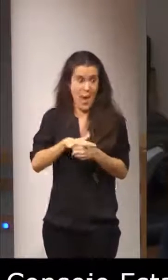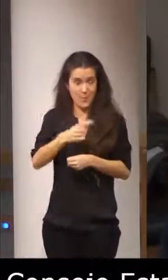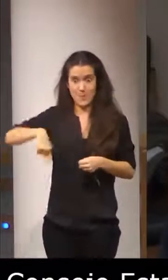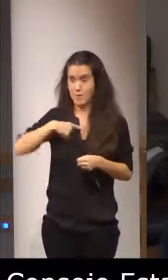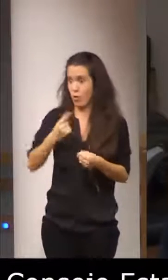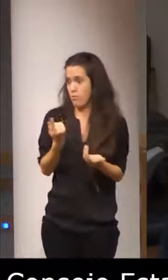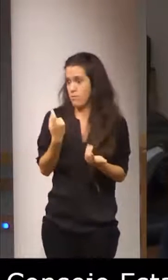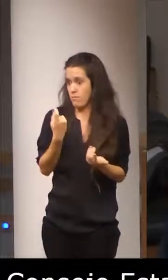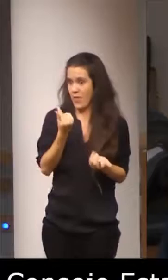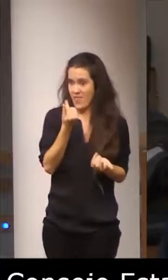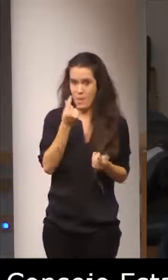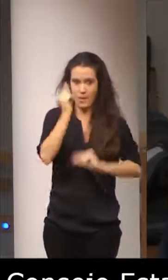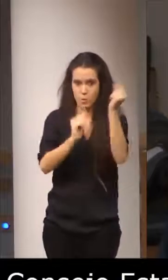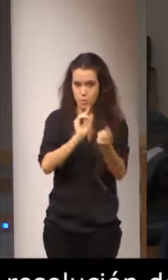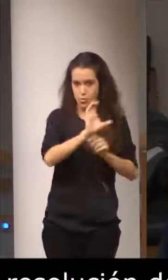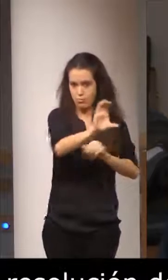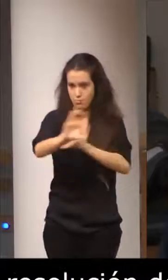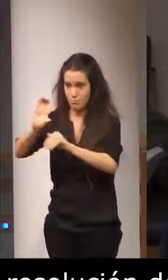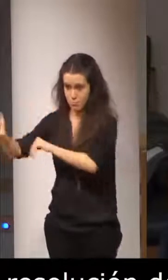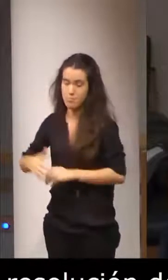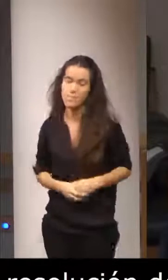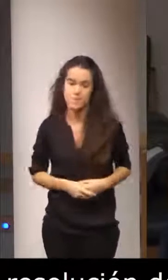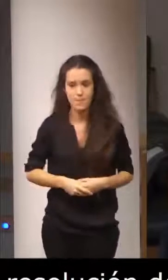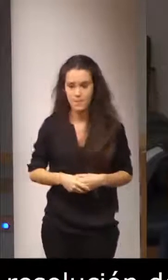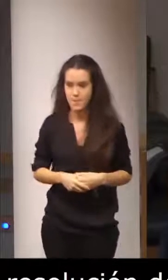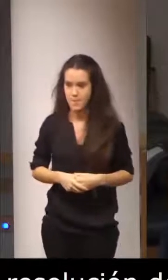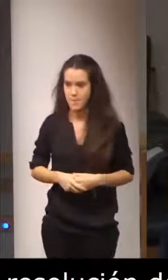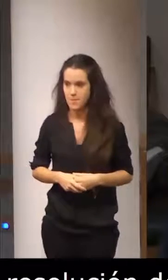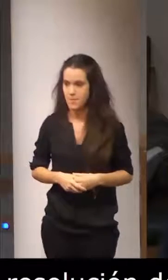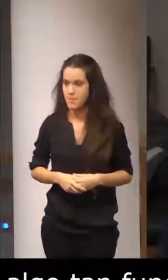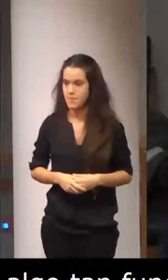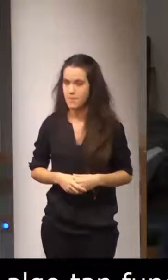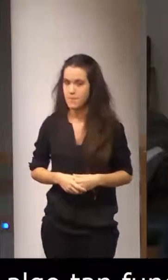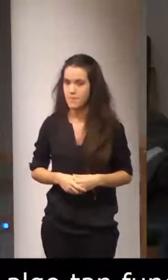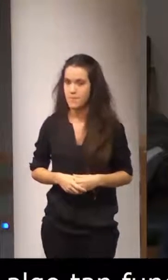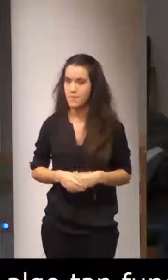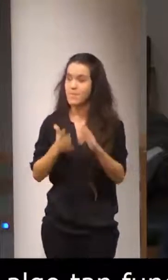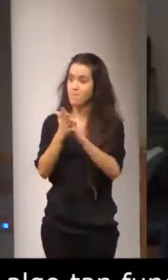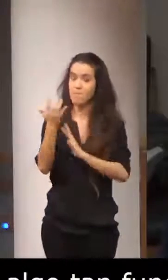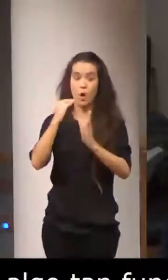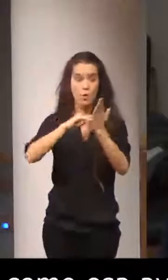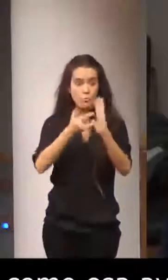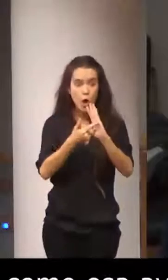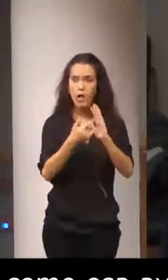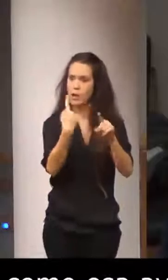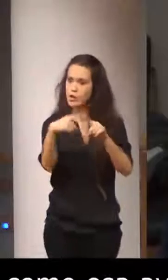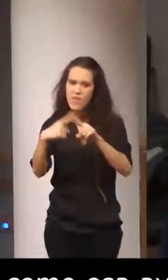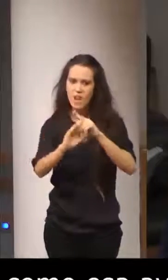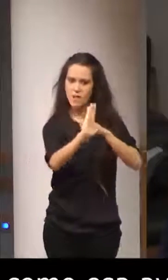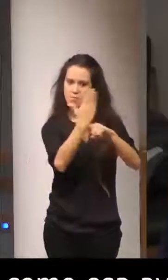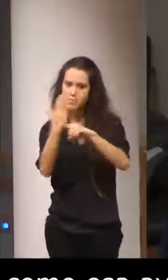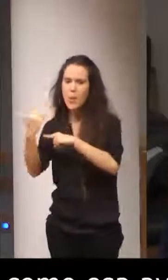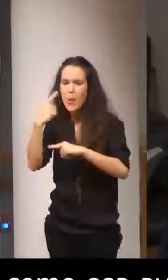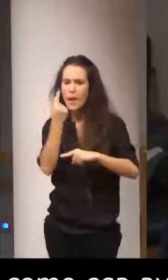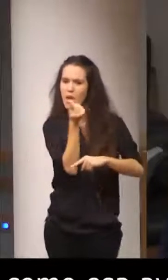ayuda económica pues del análisis de esos proyectos informados de las cuantías y del